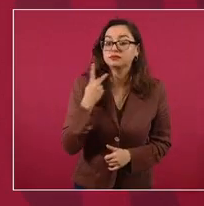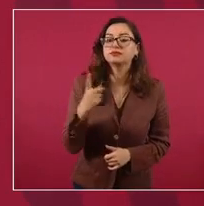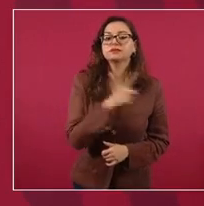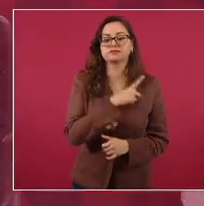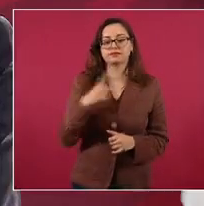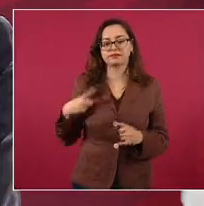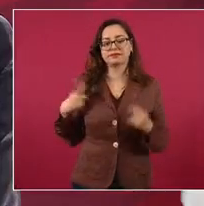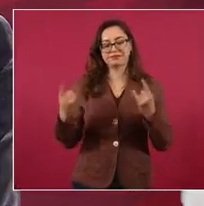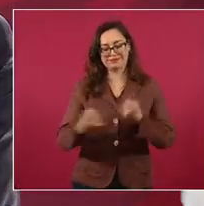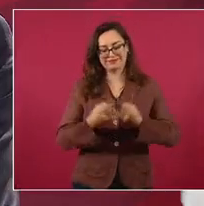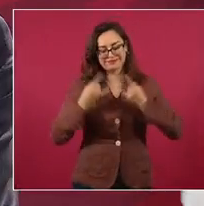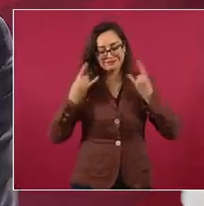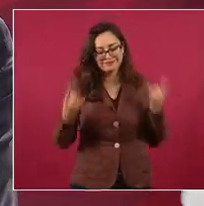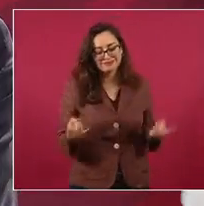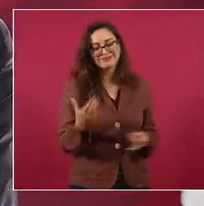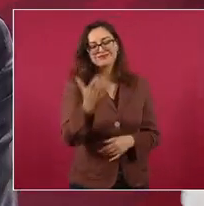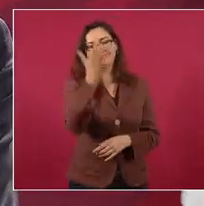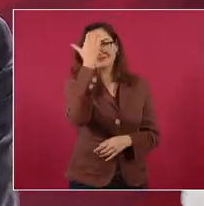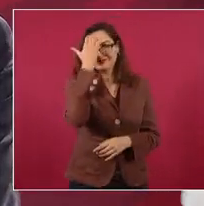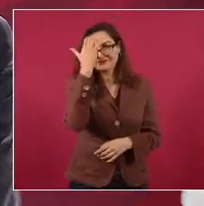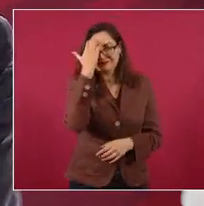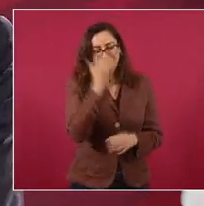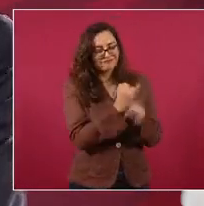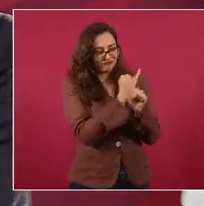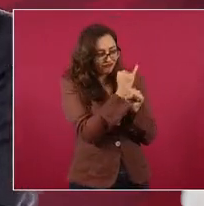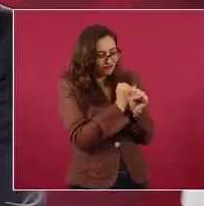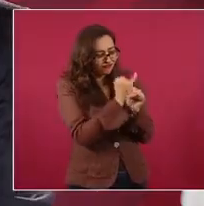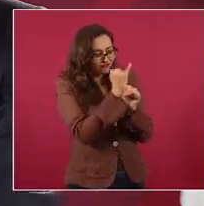buscar, desde luego. Hay que ser